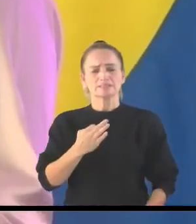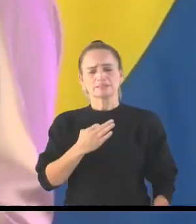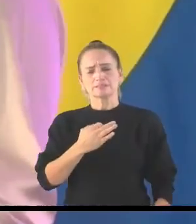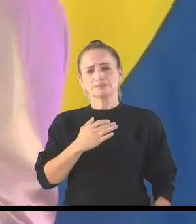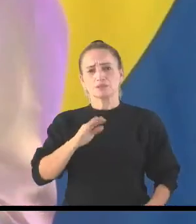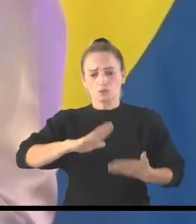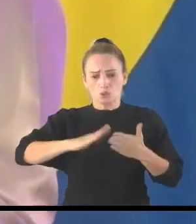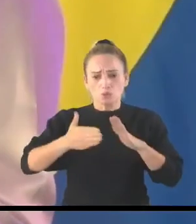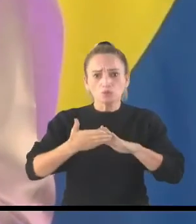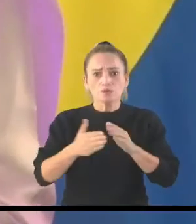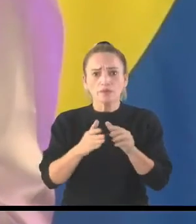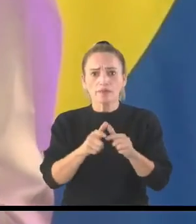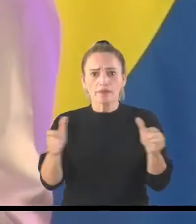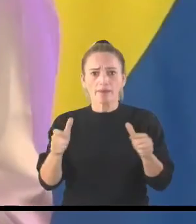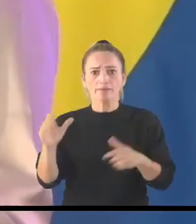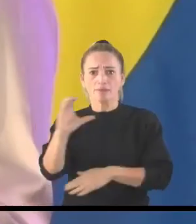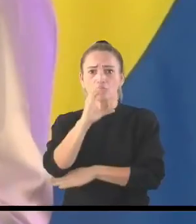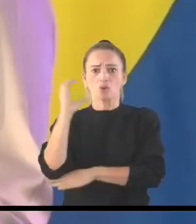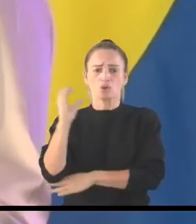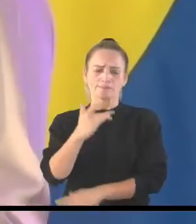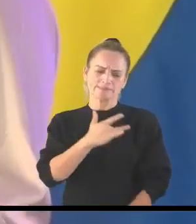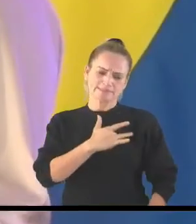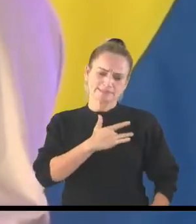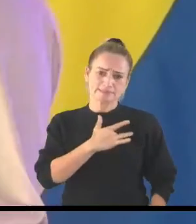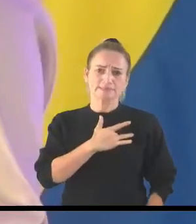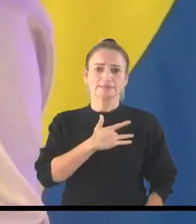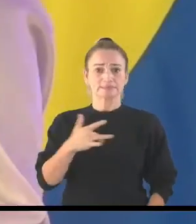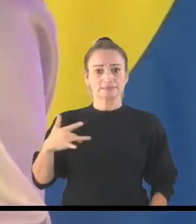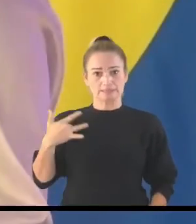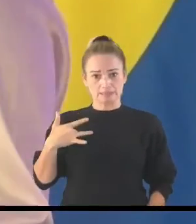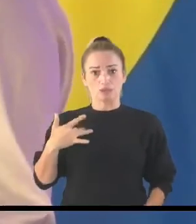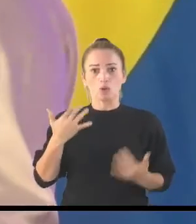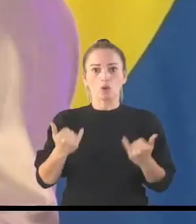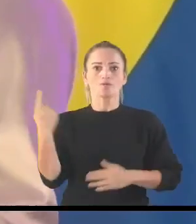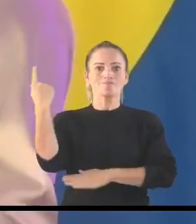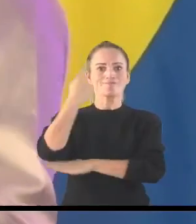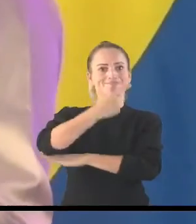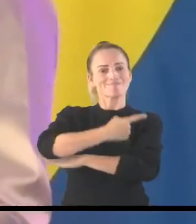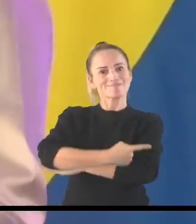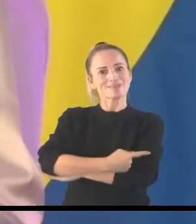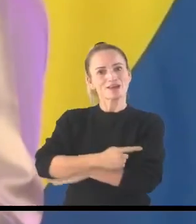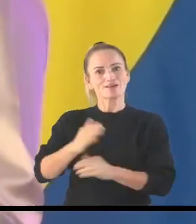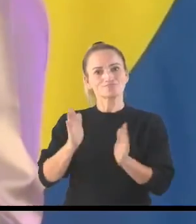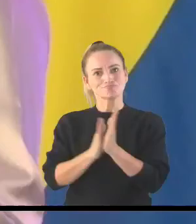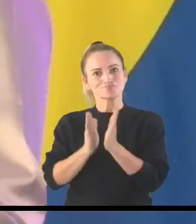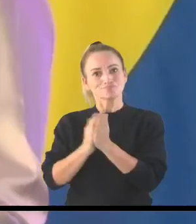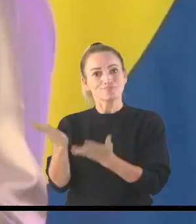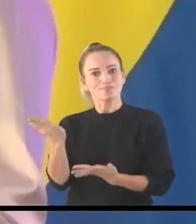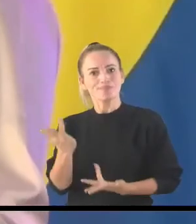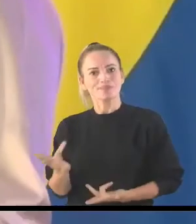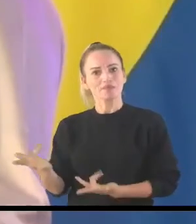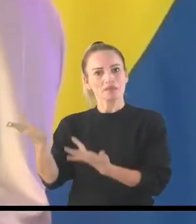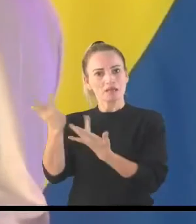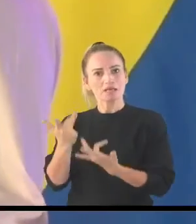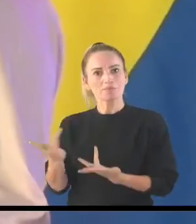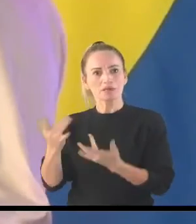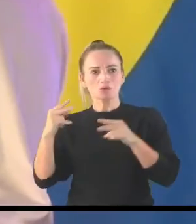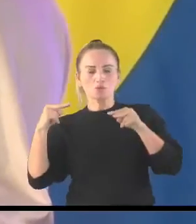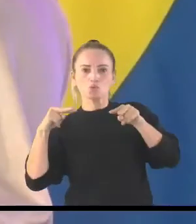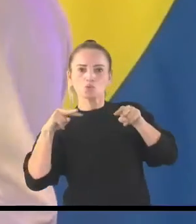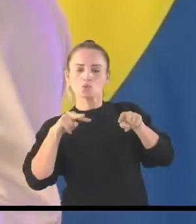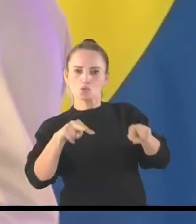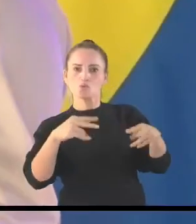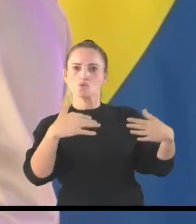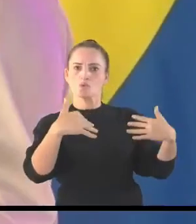para pueblos enteros de este país, pero es un día también de mucha esperanza, porque ver a